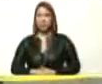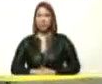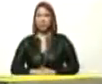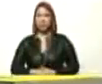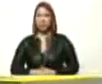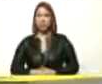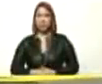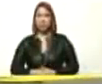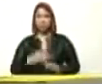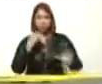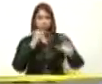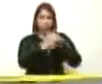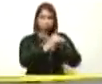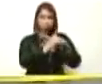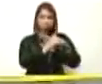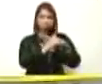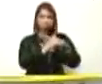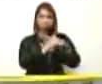yo mando un mensaje